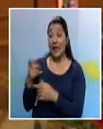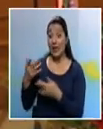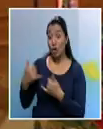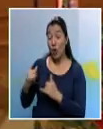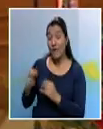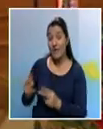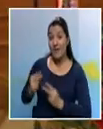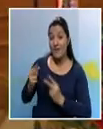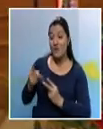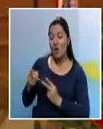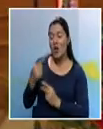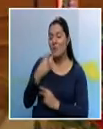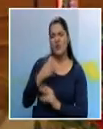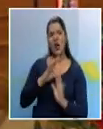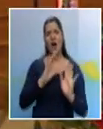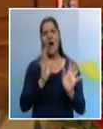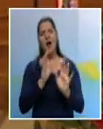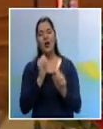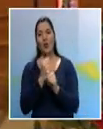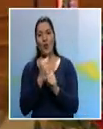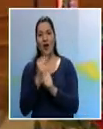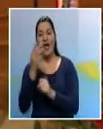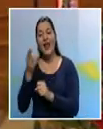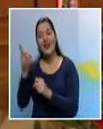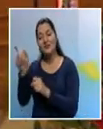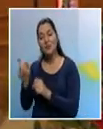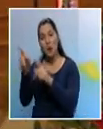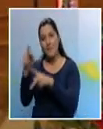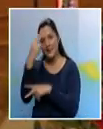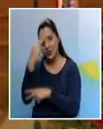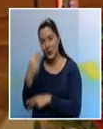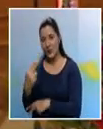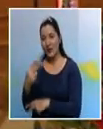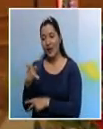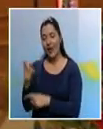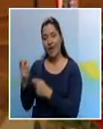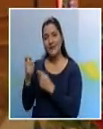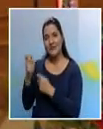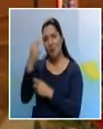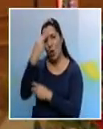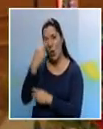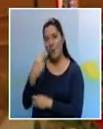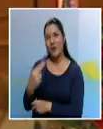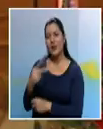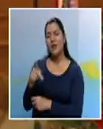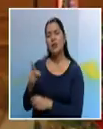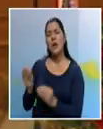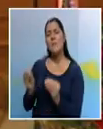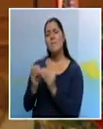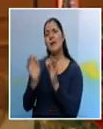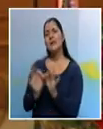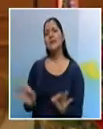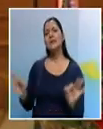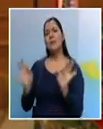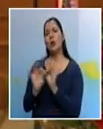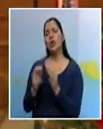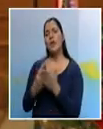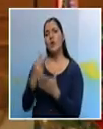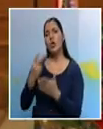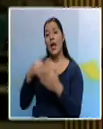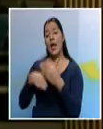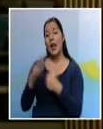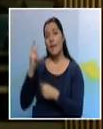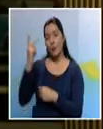sencillez, don Luis Alberto también nos enseñó que la humildad es el más importante y más alto valor de la